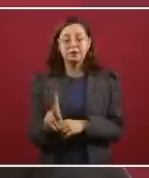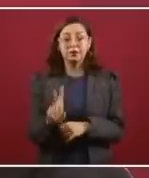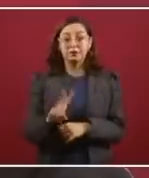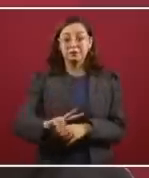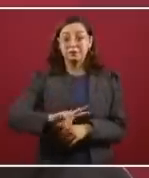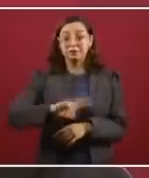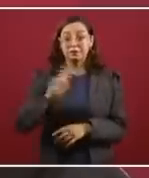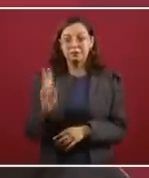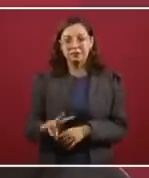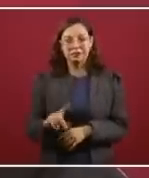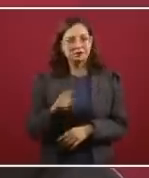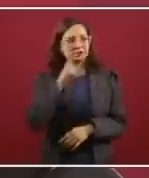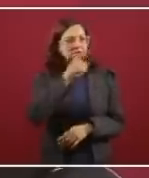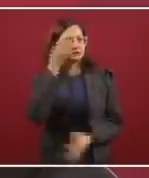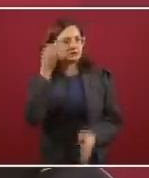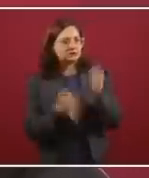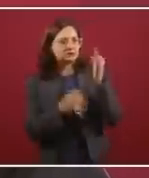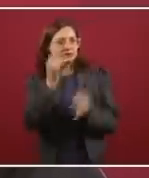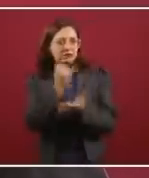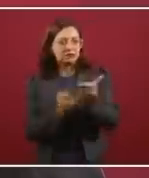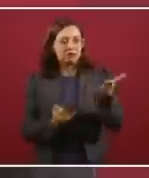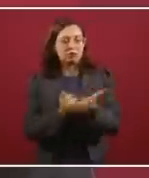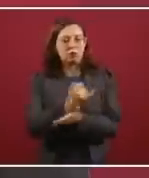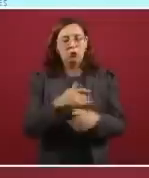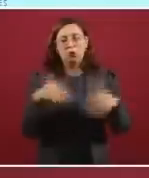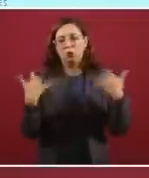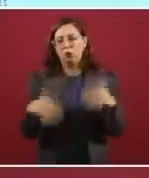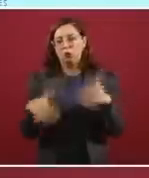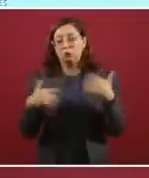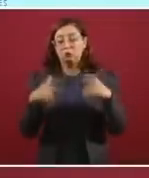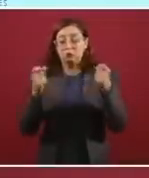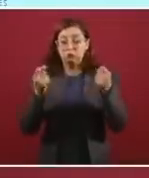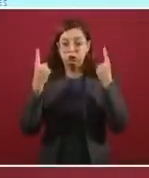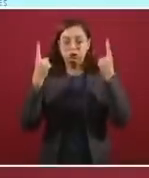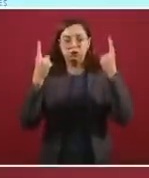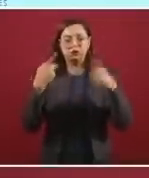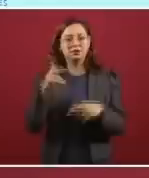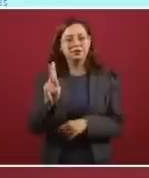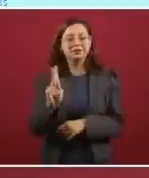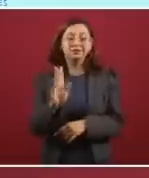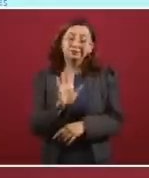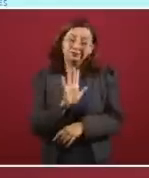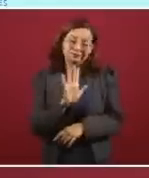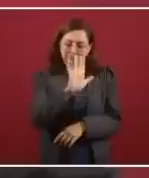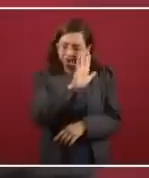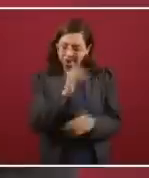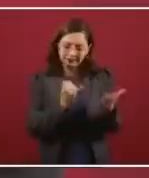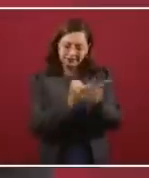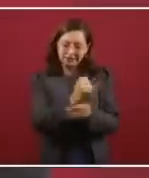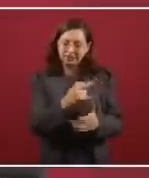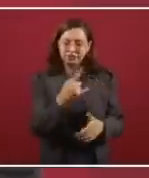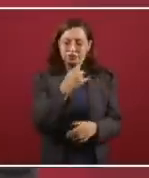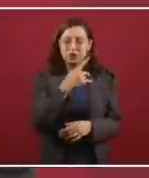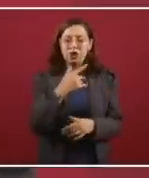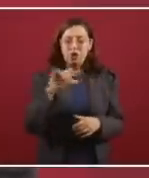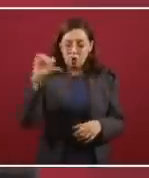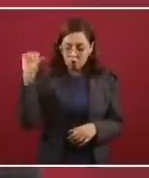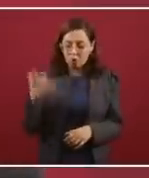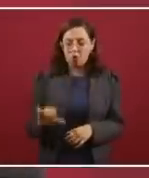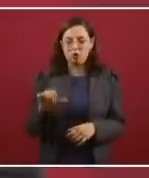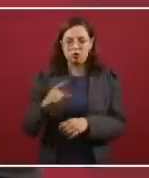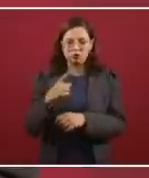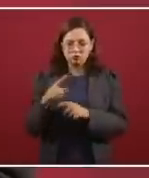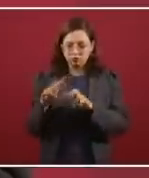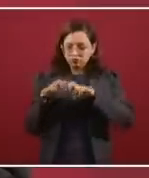Que la Corte haya resuelto eso, pues llama la atención, pero es una decisión de ellos. Entonces, el día de hoy vamos a tener varias reuniones para